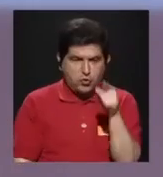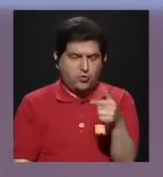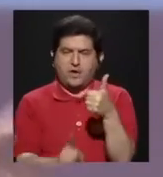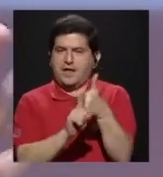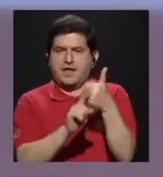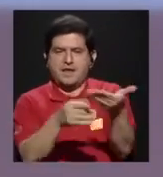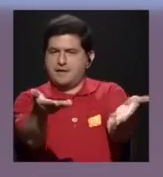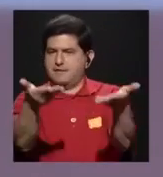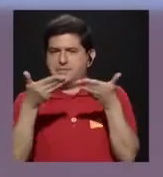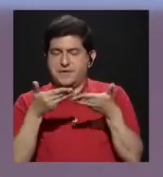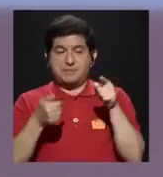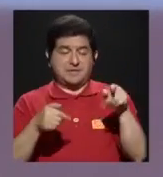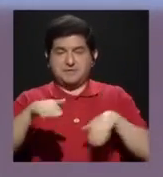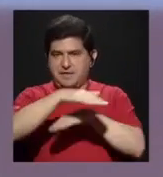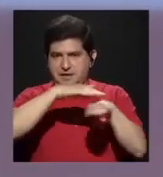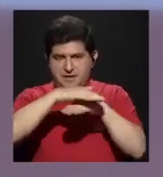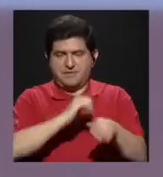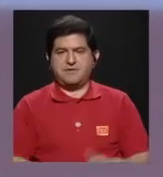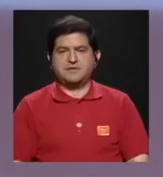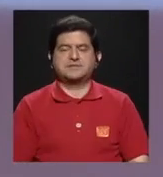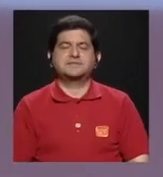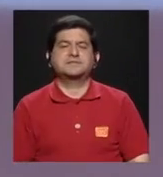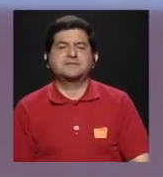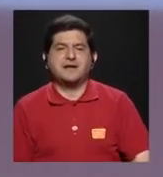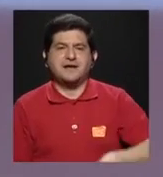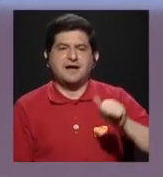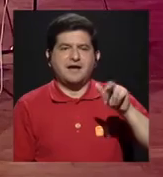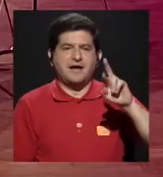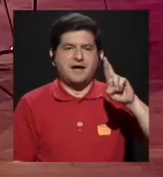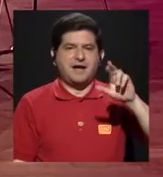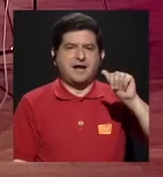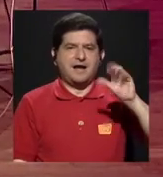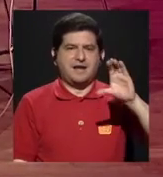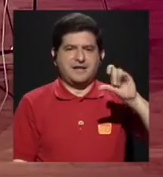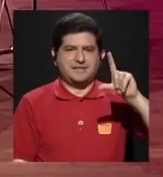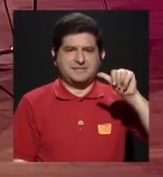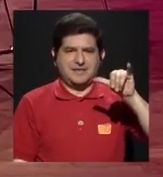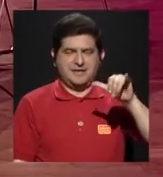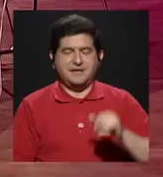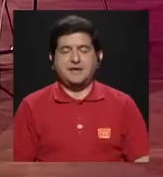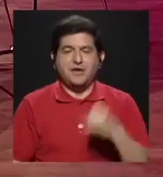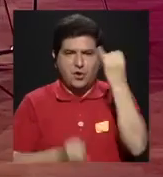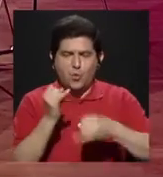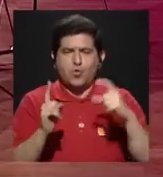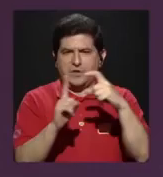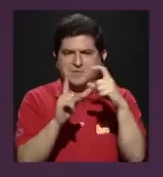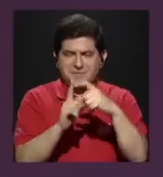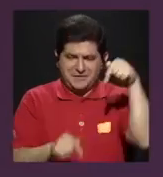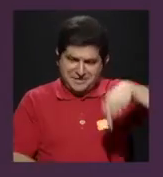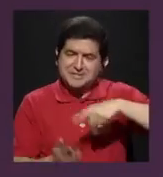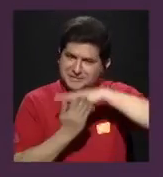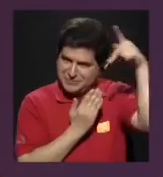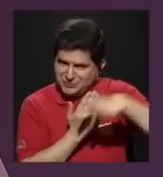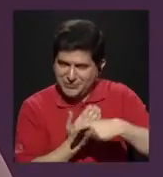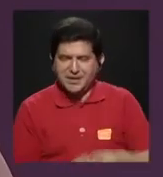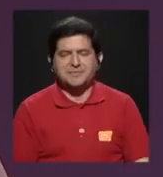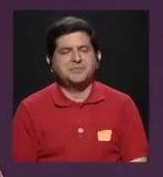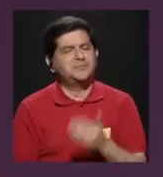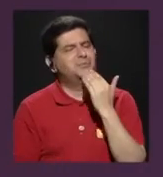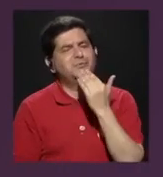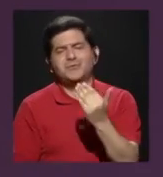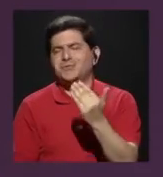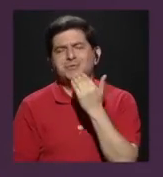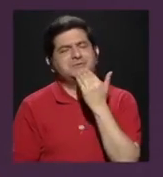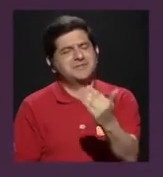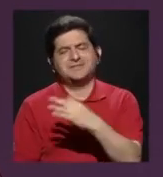sea, ellas son la base. Ahora, de Celis, este plan. Sus últimas palabras en el programa, ¿verdad? No, que bueno, muy agradecida,